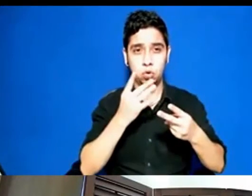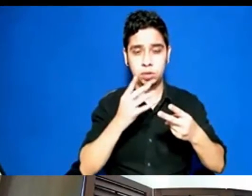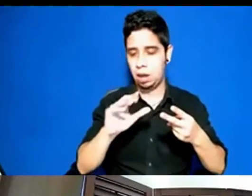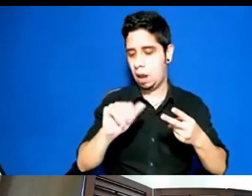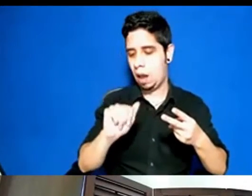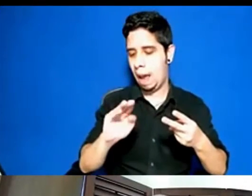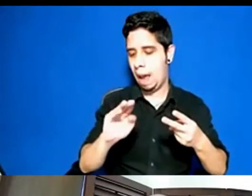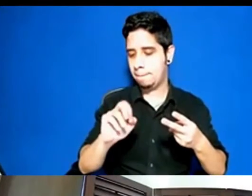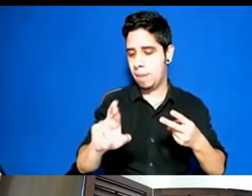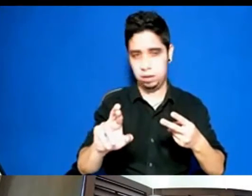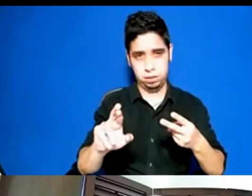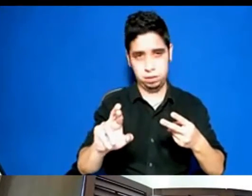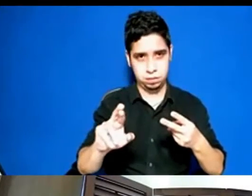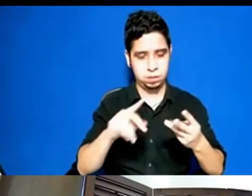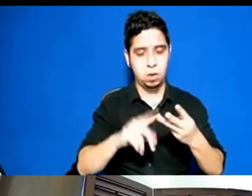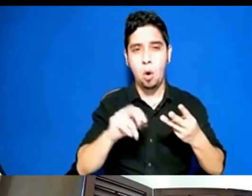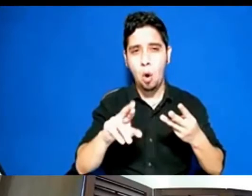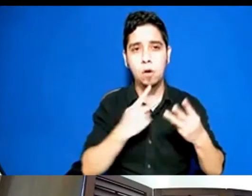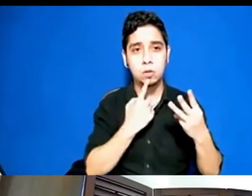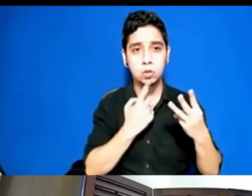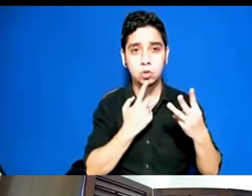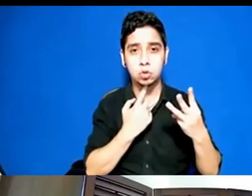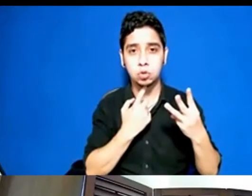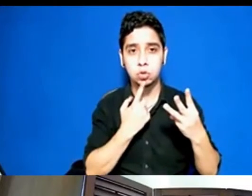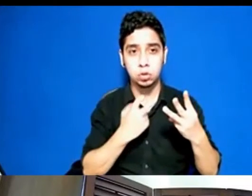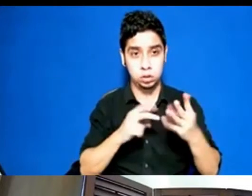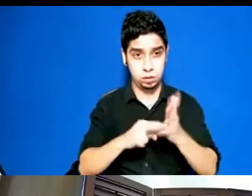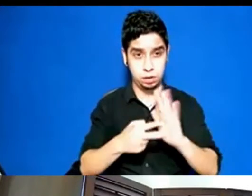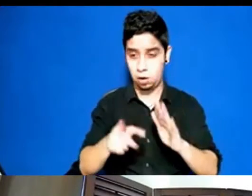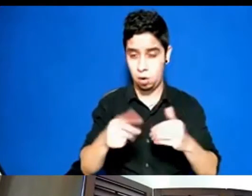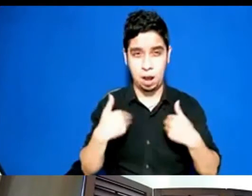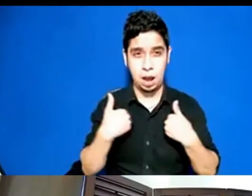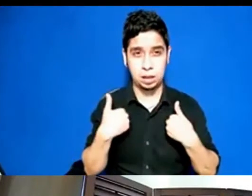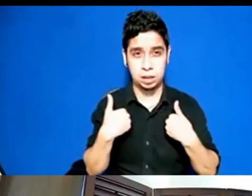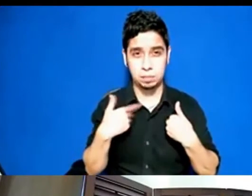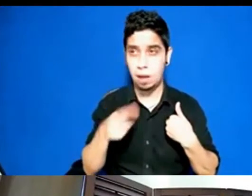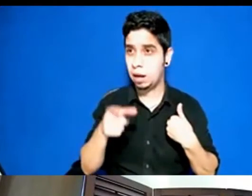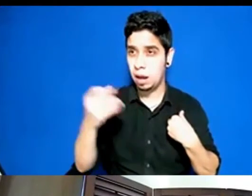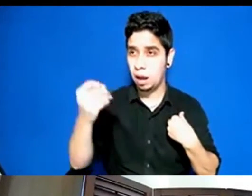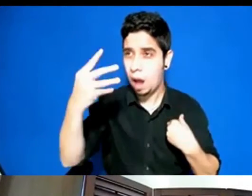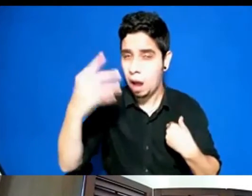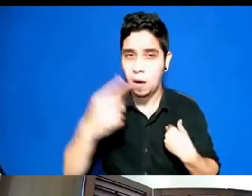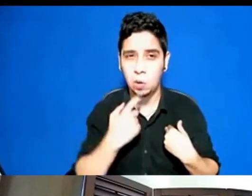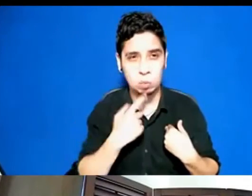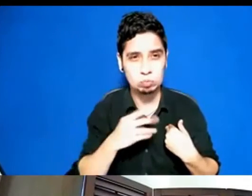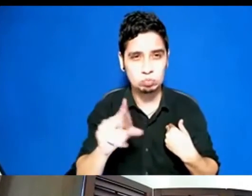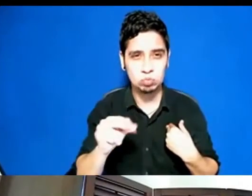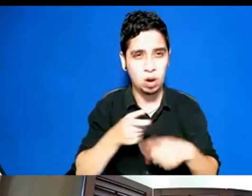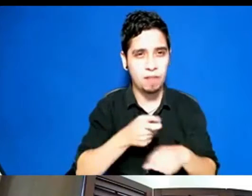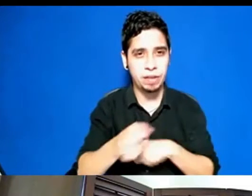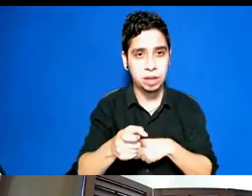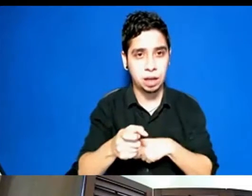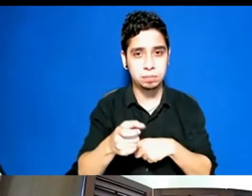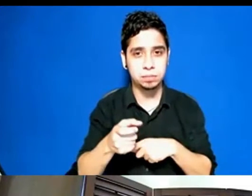o ámbar en el cerebro de los animales no afecta tanto. Y pueden